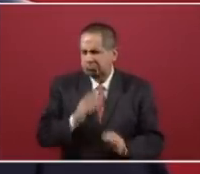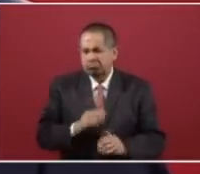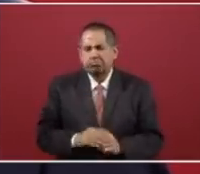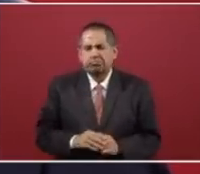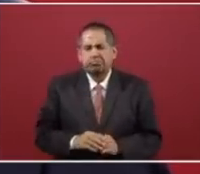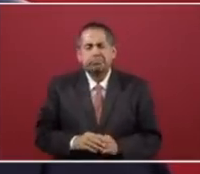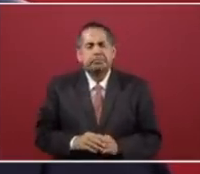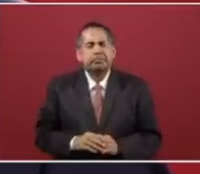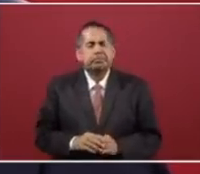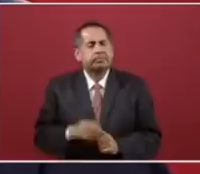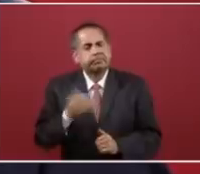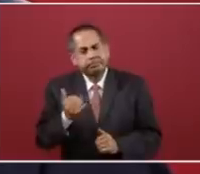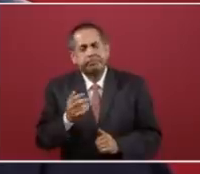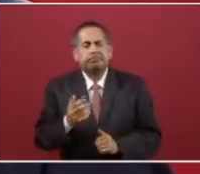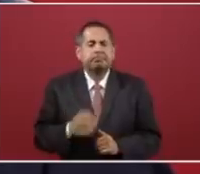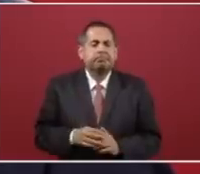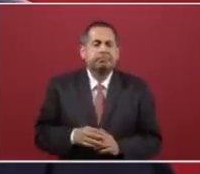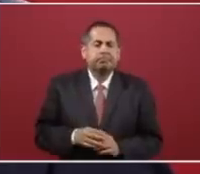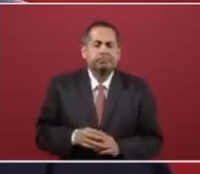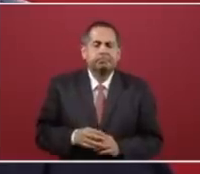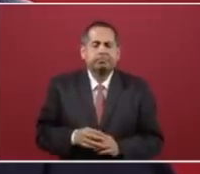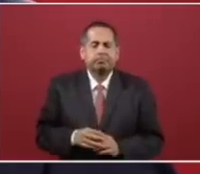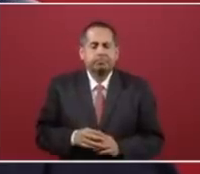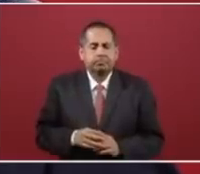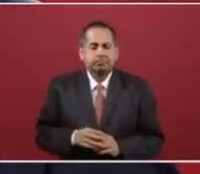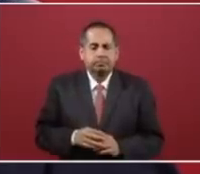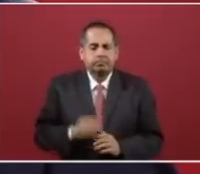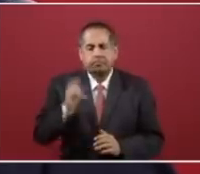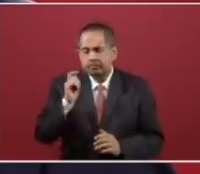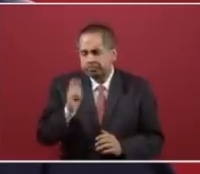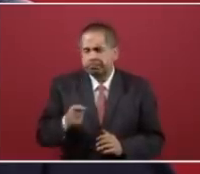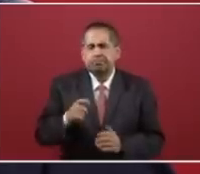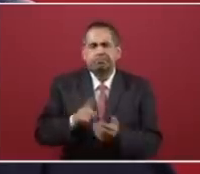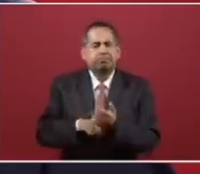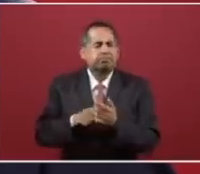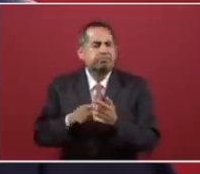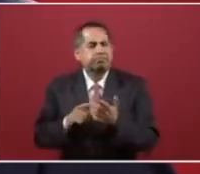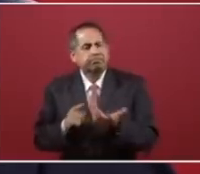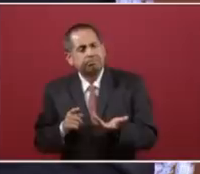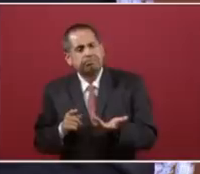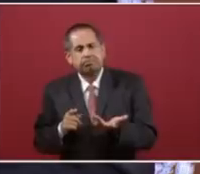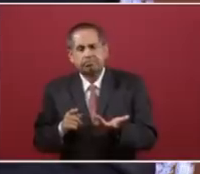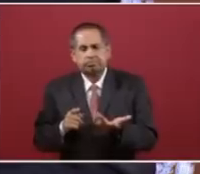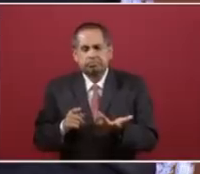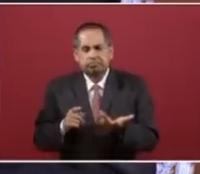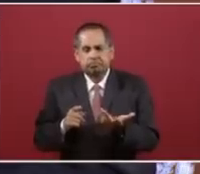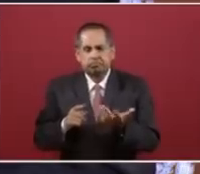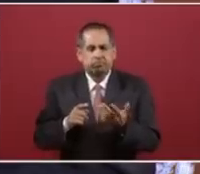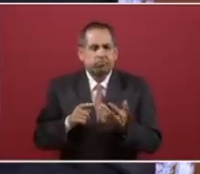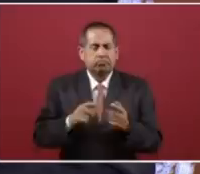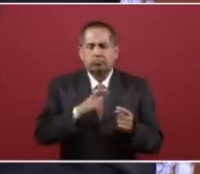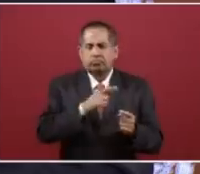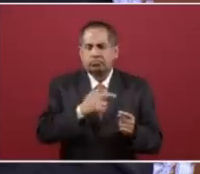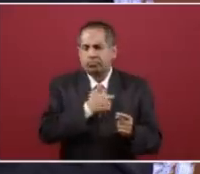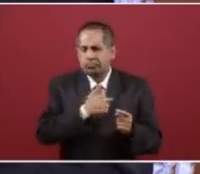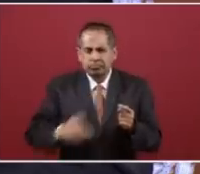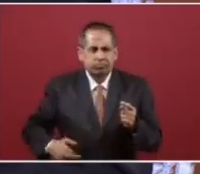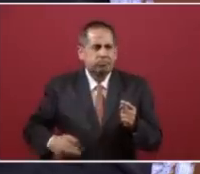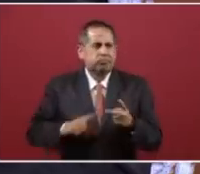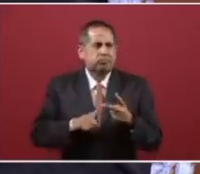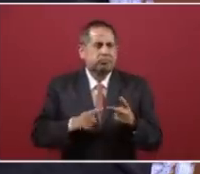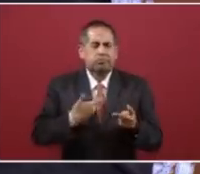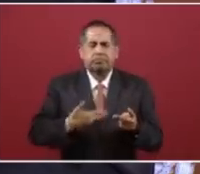y esto tiene que ver con regidores presidentes